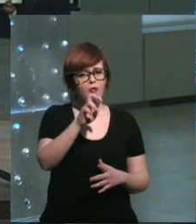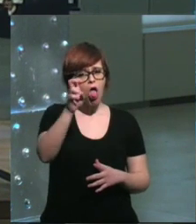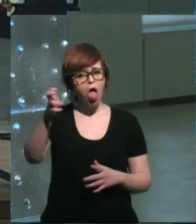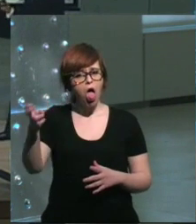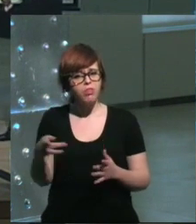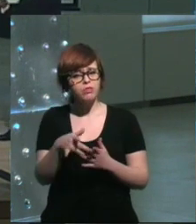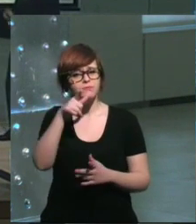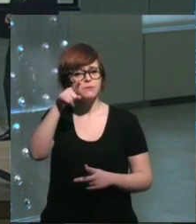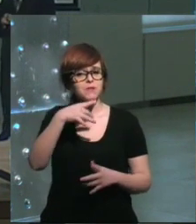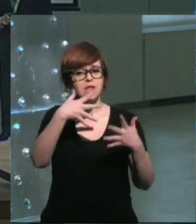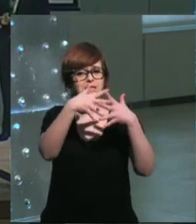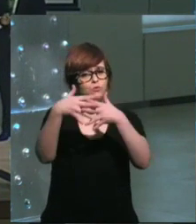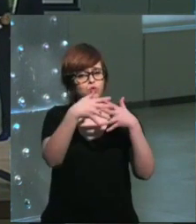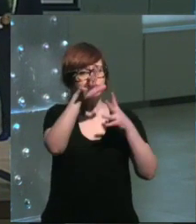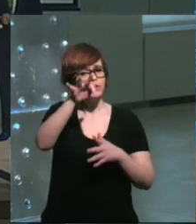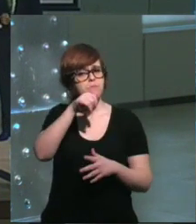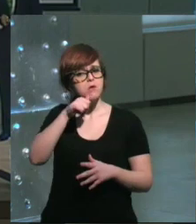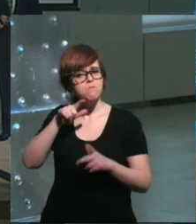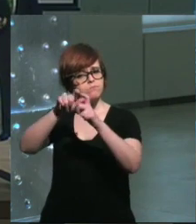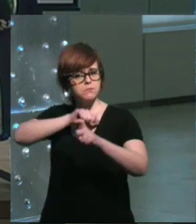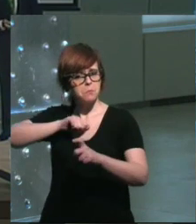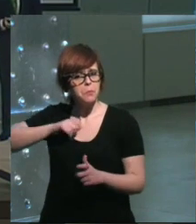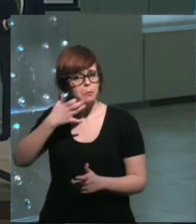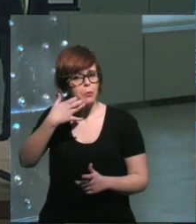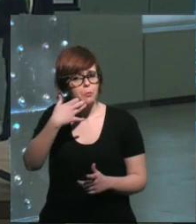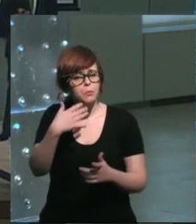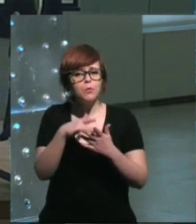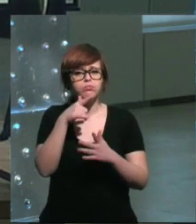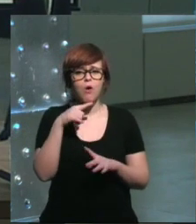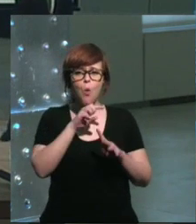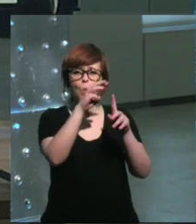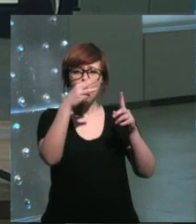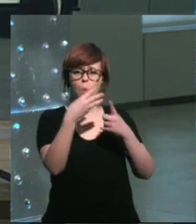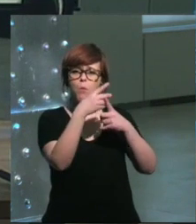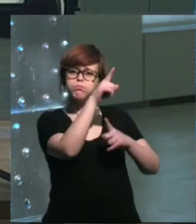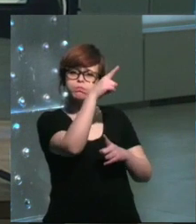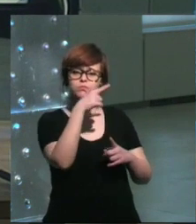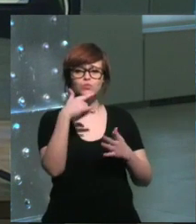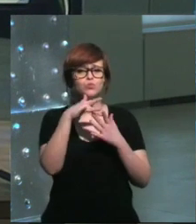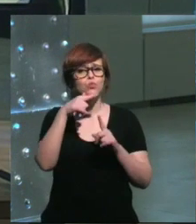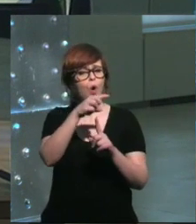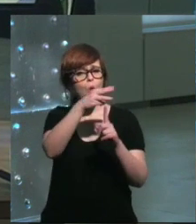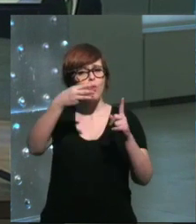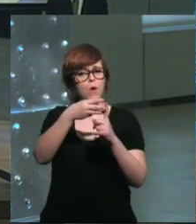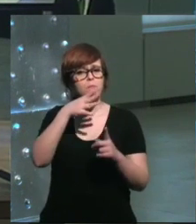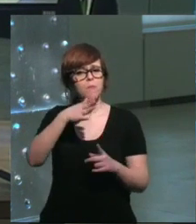Unidos, sino que tienen incluso para la empresa privada. Esto que ven aquí es la página principal de Internet de lo que se llamó